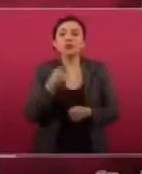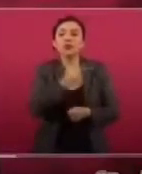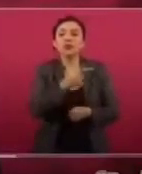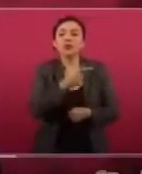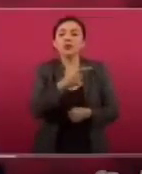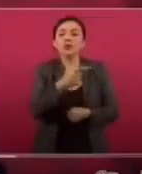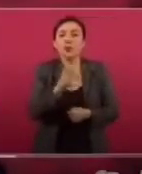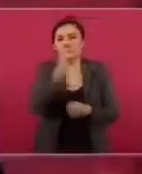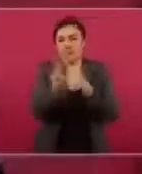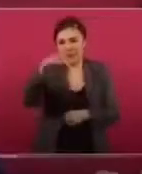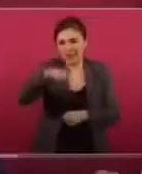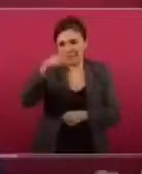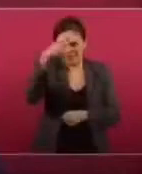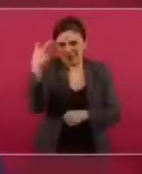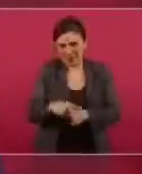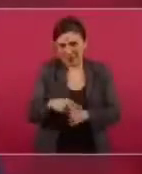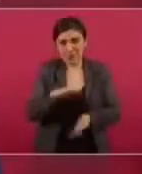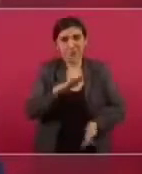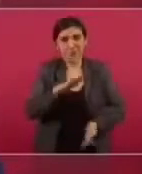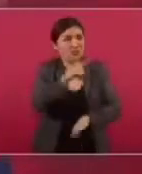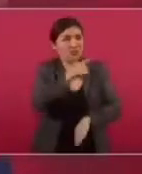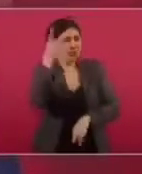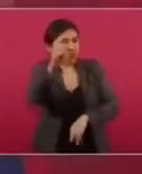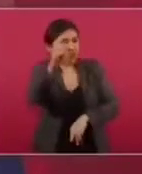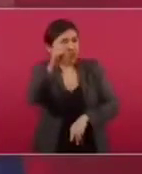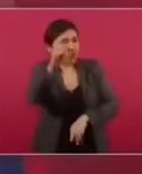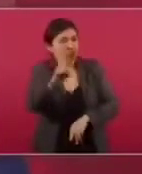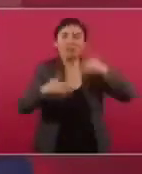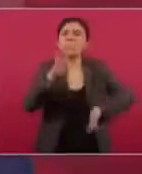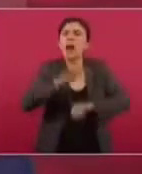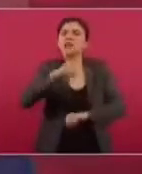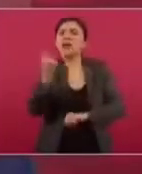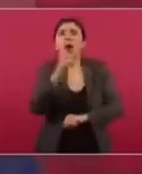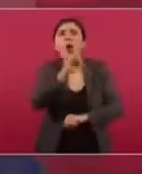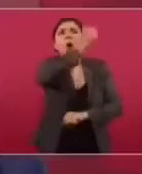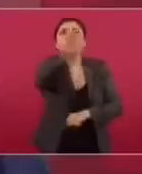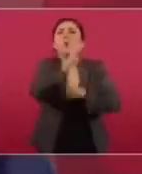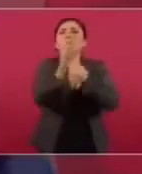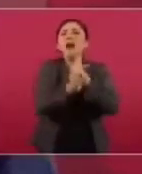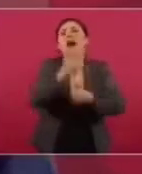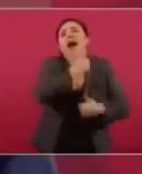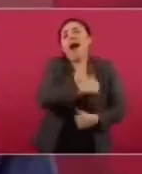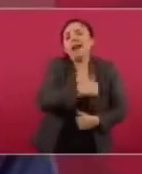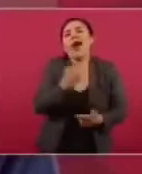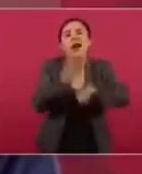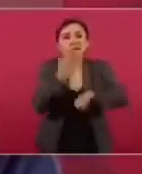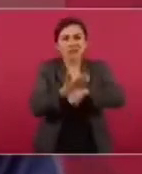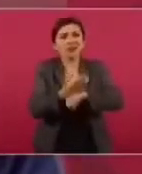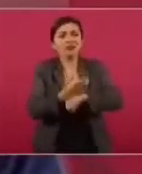país nuestro, más que de los estadounidenses o canadienses, sobre nuestra política